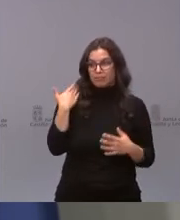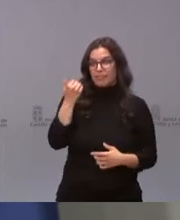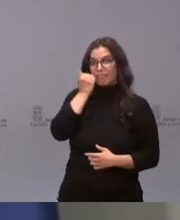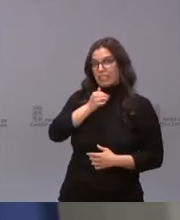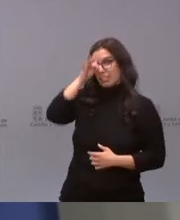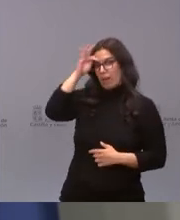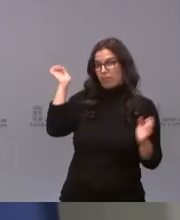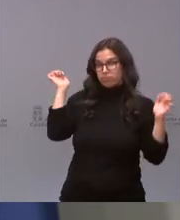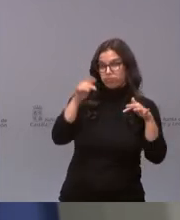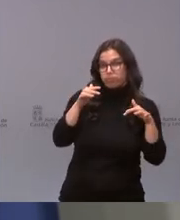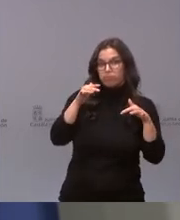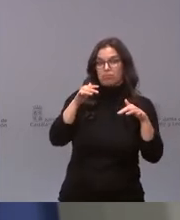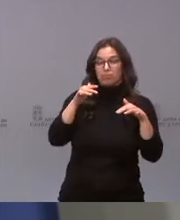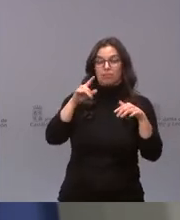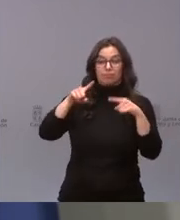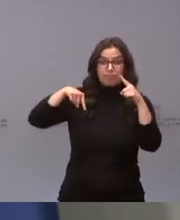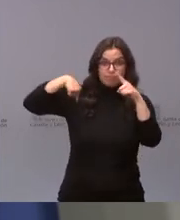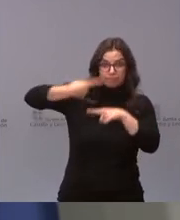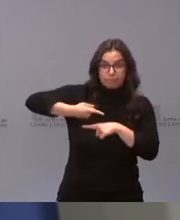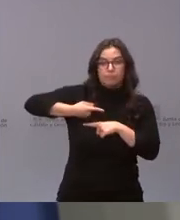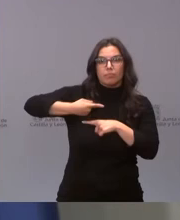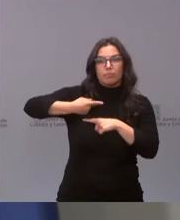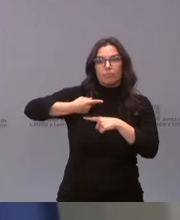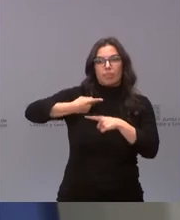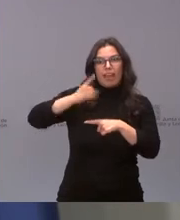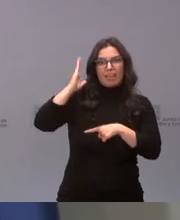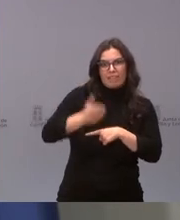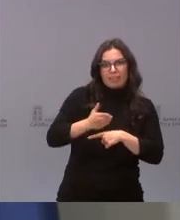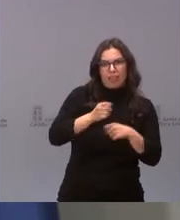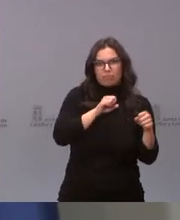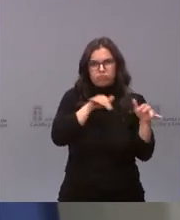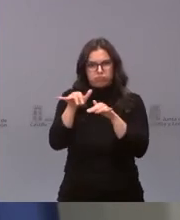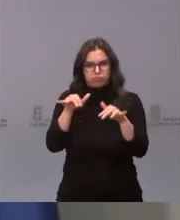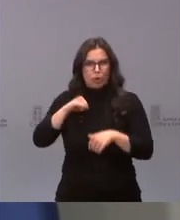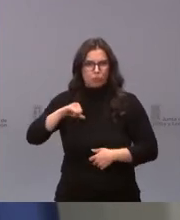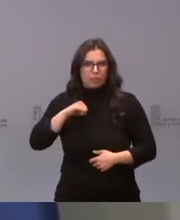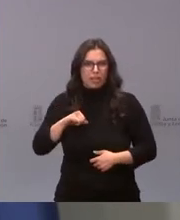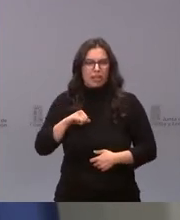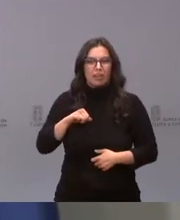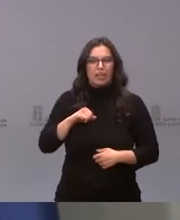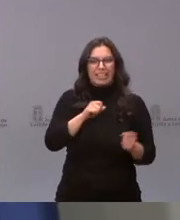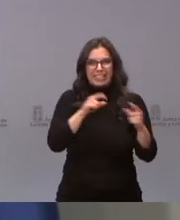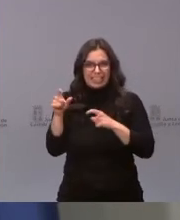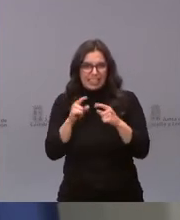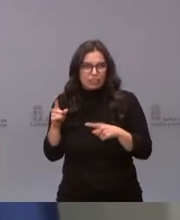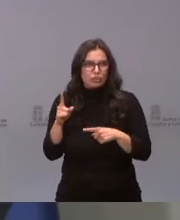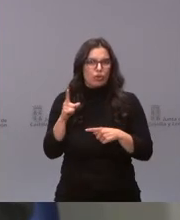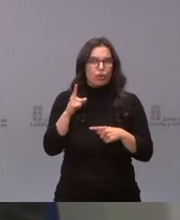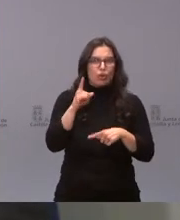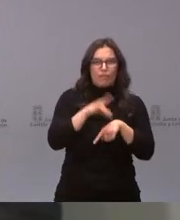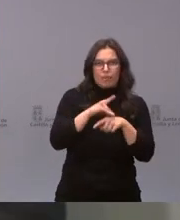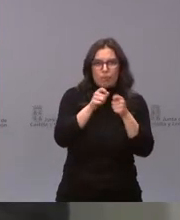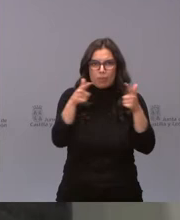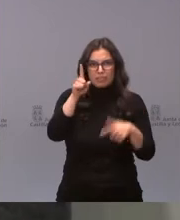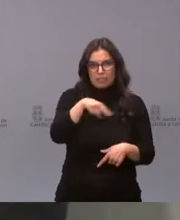días tiene un impacto en la asistencia sanitaria y tiene un impacto en los ingresos en nuestros hospitales. Hemos de decir